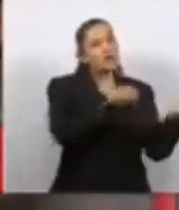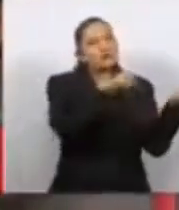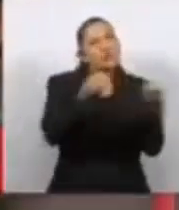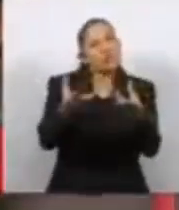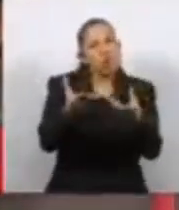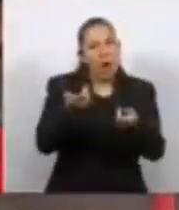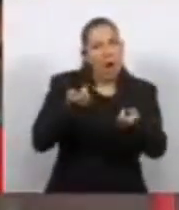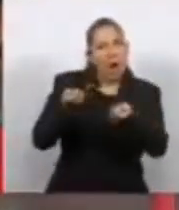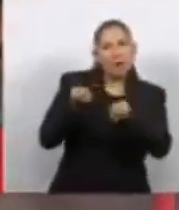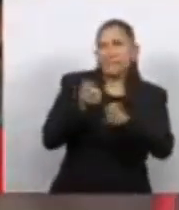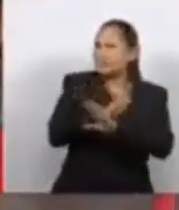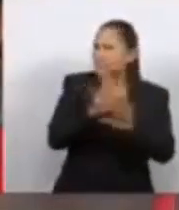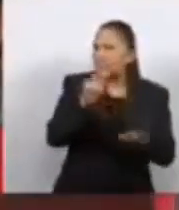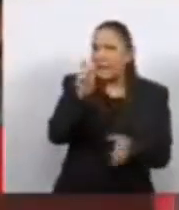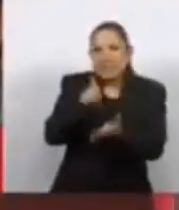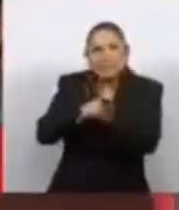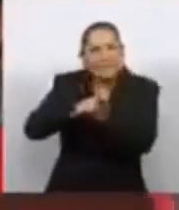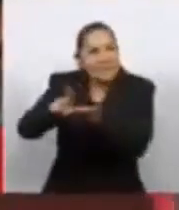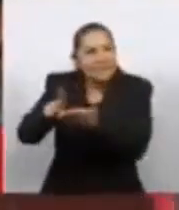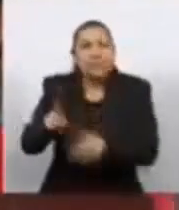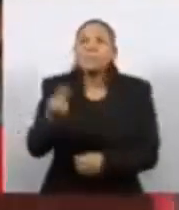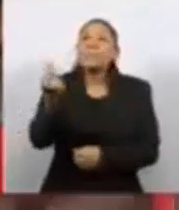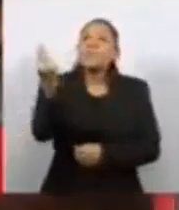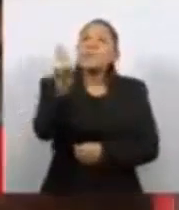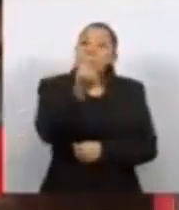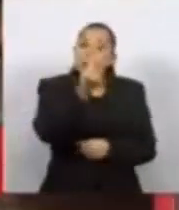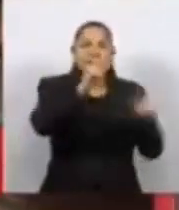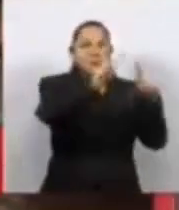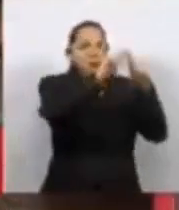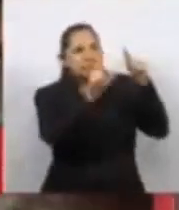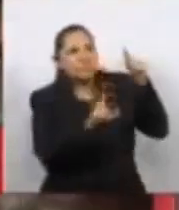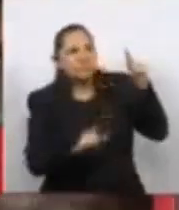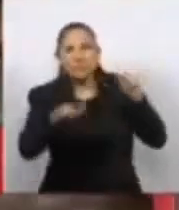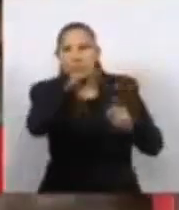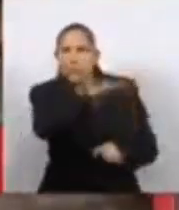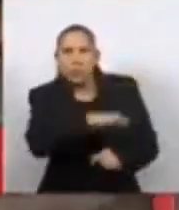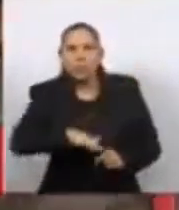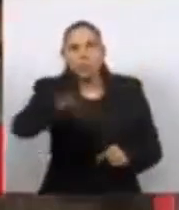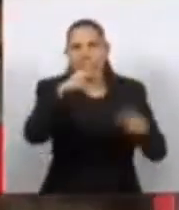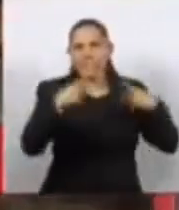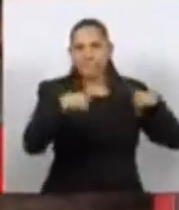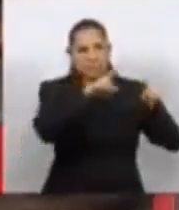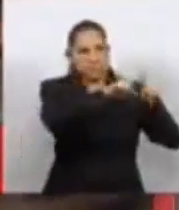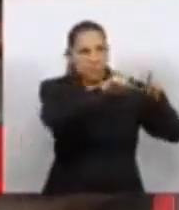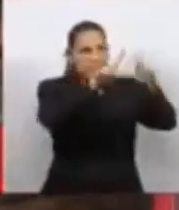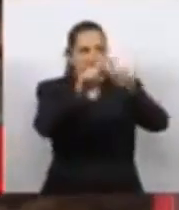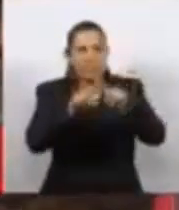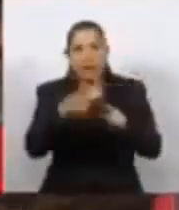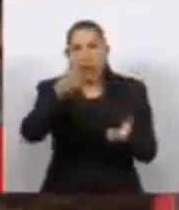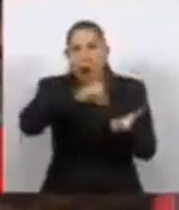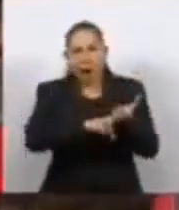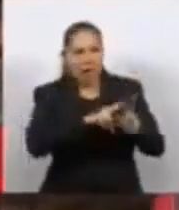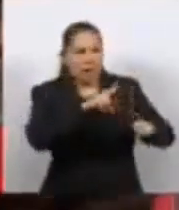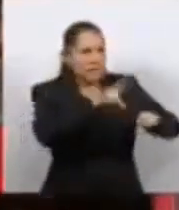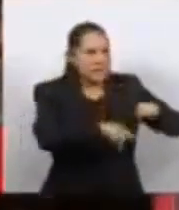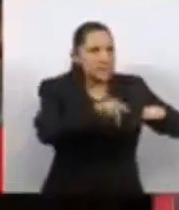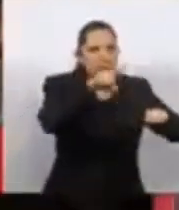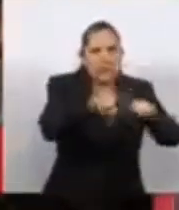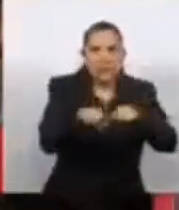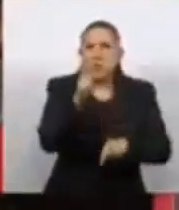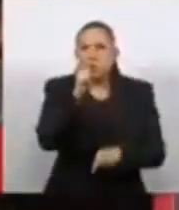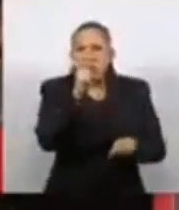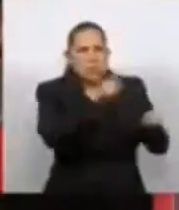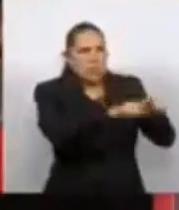los rincones del país, para dignificar y restituir a las víctimas de esta guerra. Un nuevo trato para construir un estado de